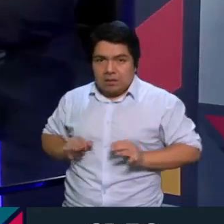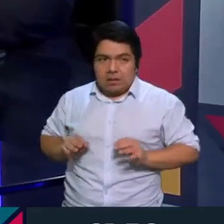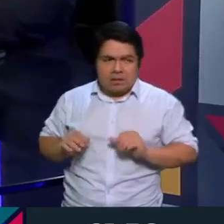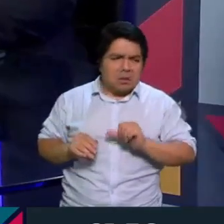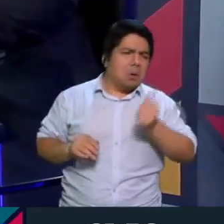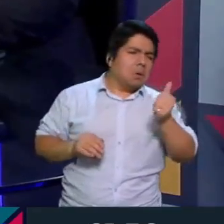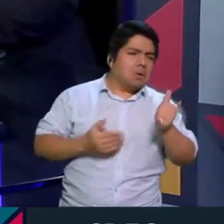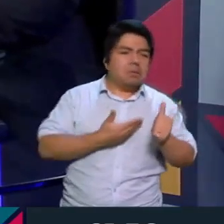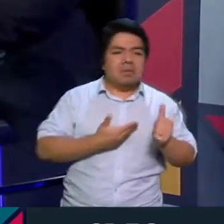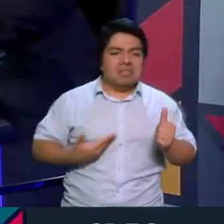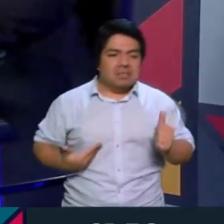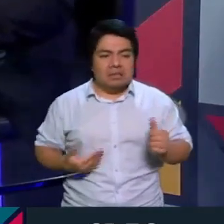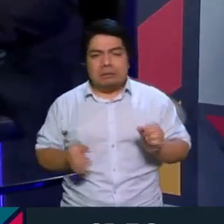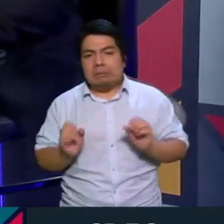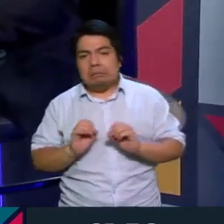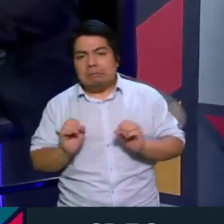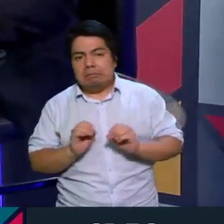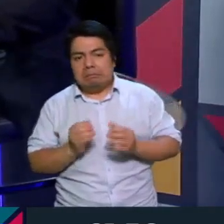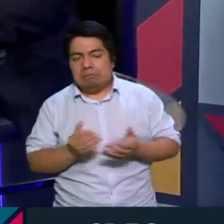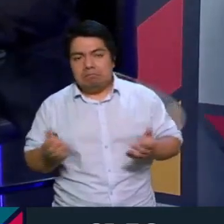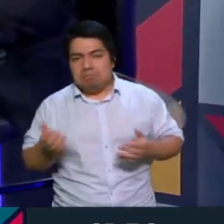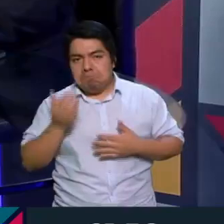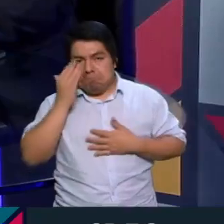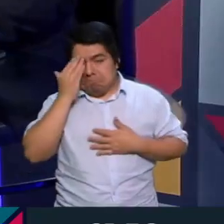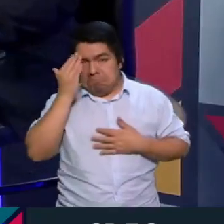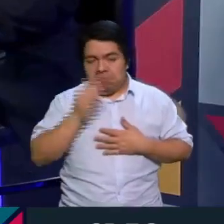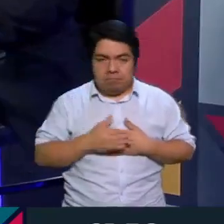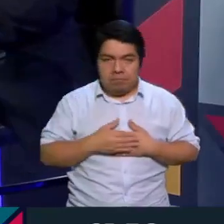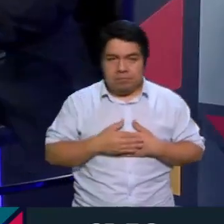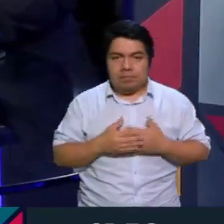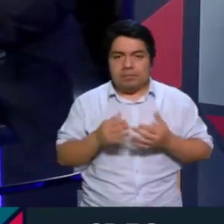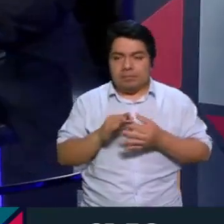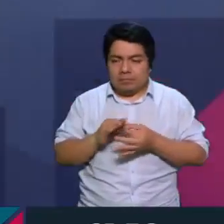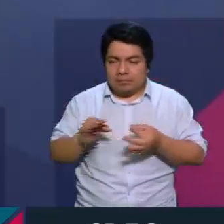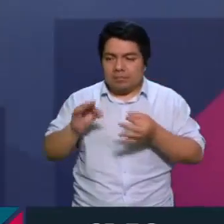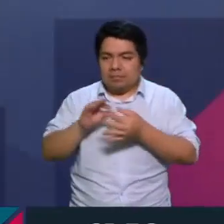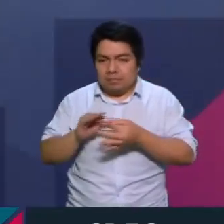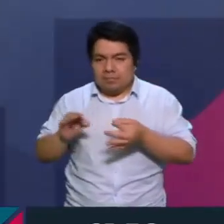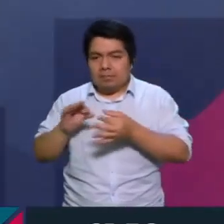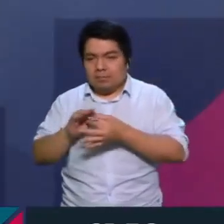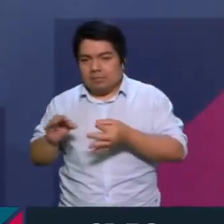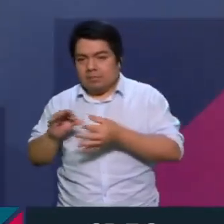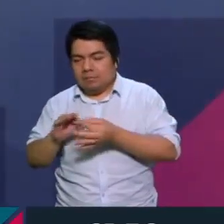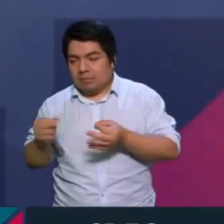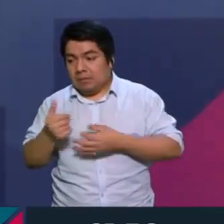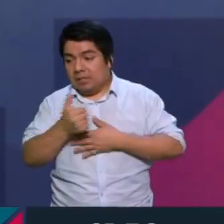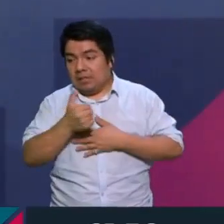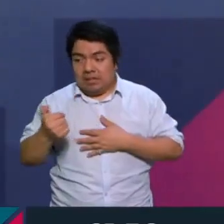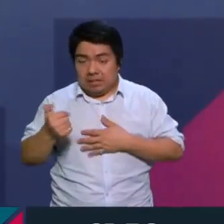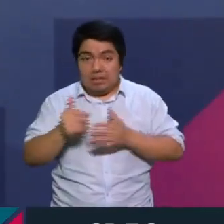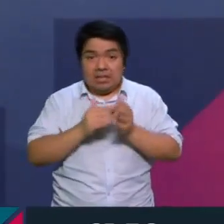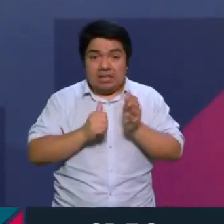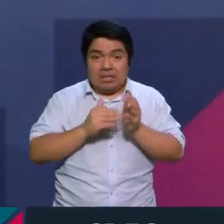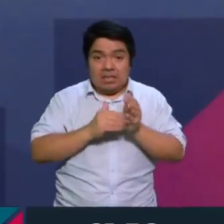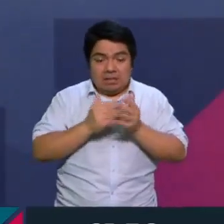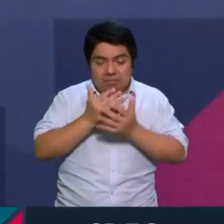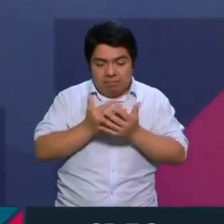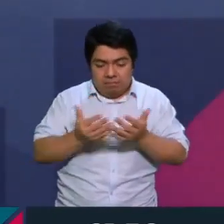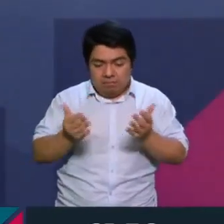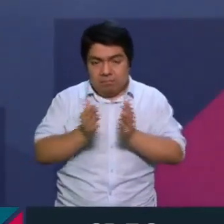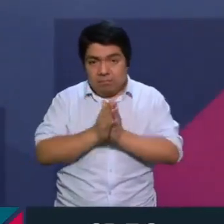algún presidente del tiempo que he vivido. Claro, porque además, ¿cómo se da tiempo, no? Sí. Son más de 600 páginas. Pero tienes toda